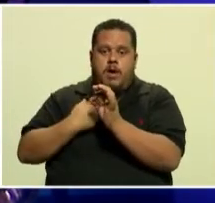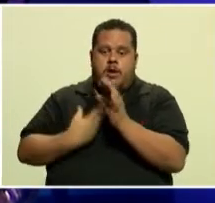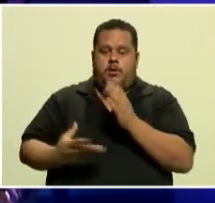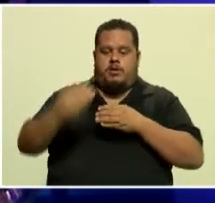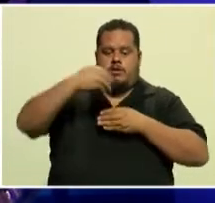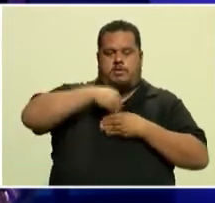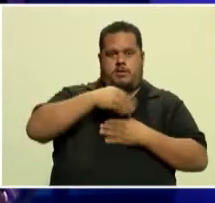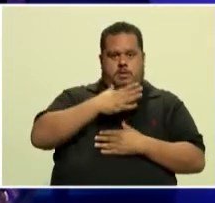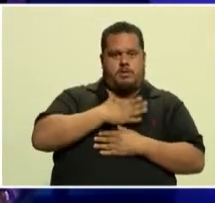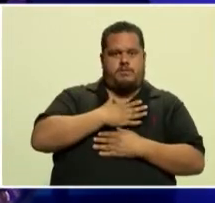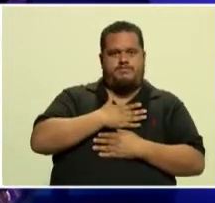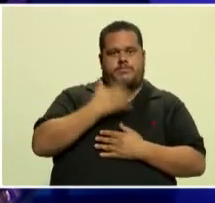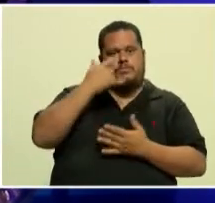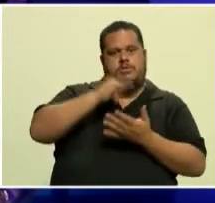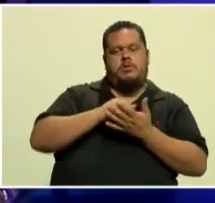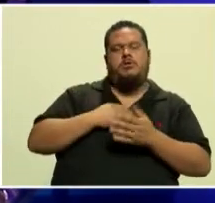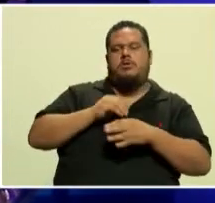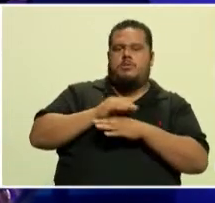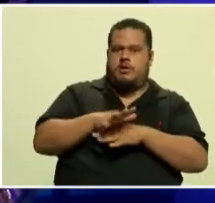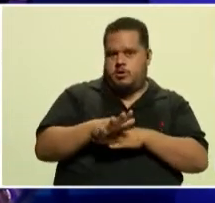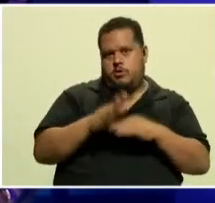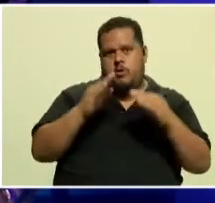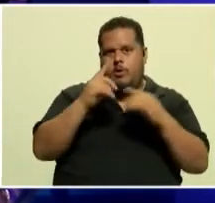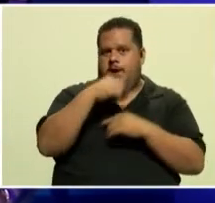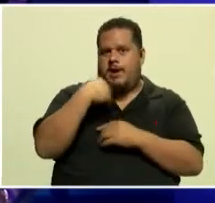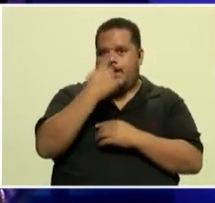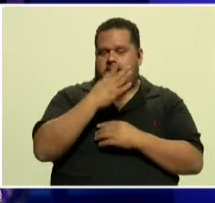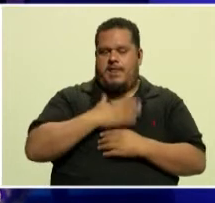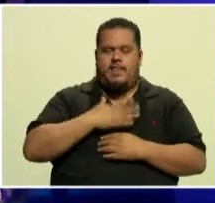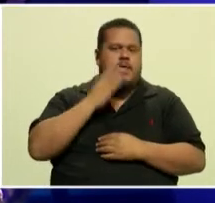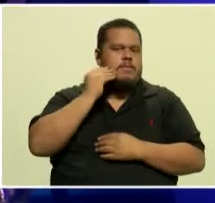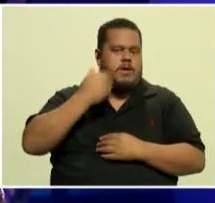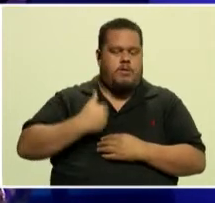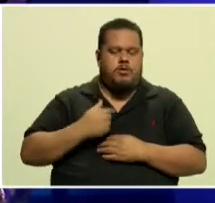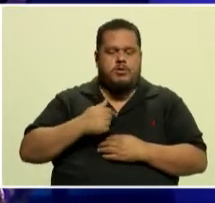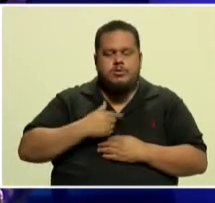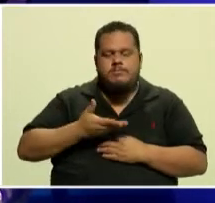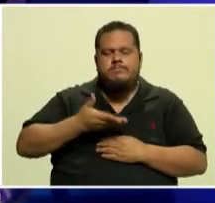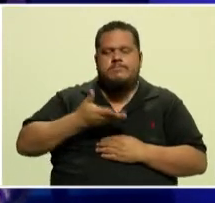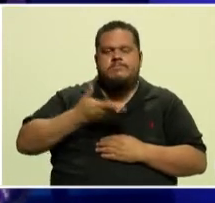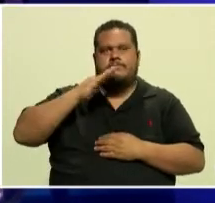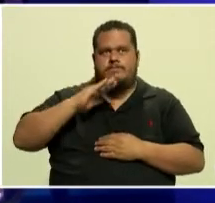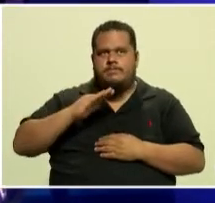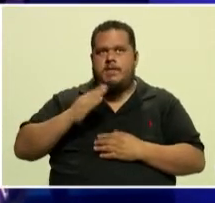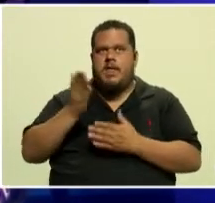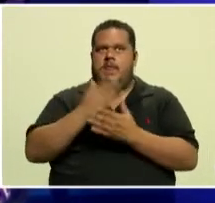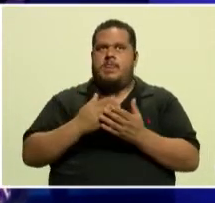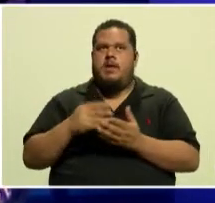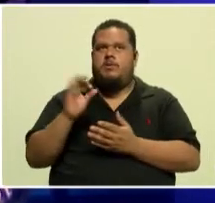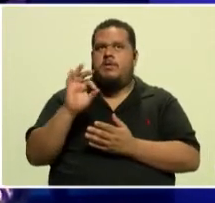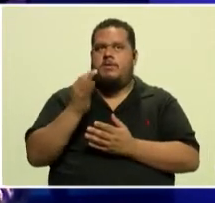Y entonces yo me proyecto la cara de mi abuelo y me concentro en respirar para de alguna manera hacer